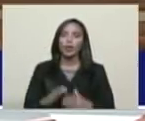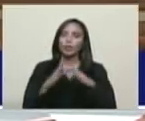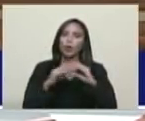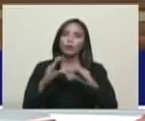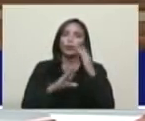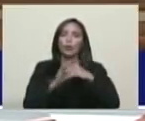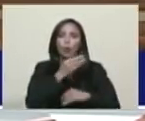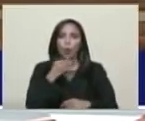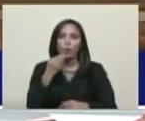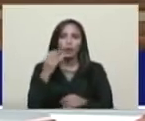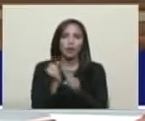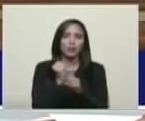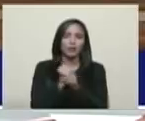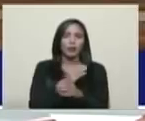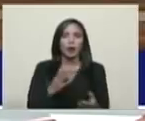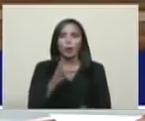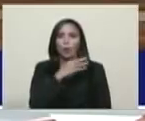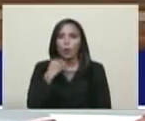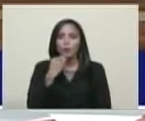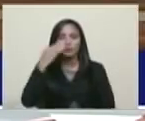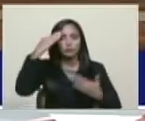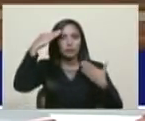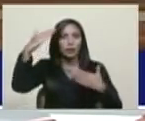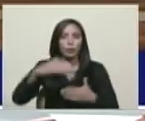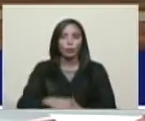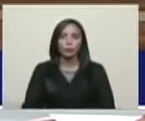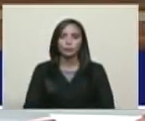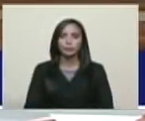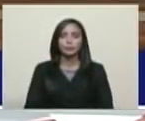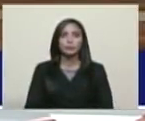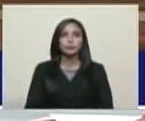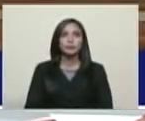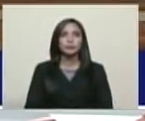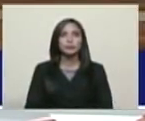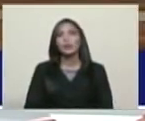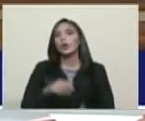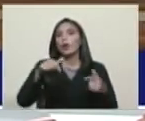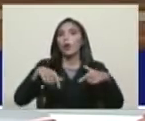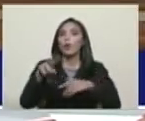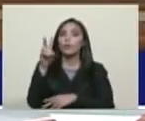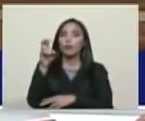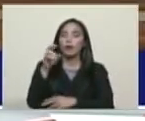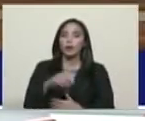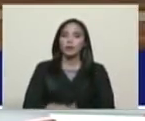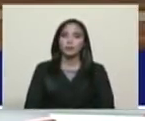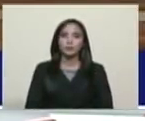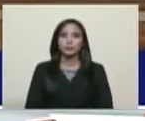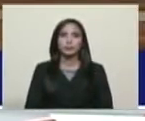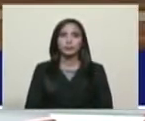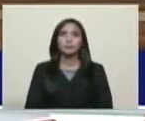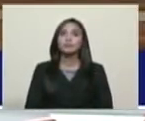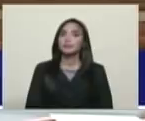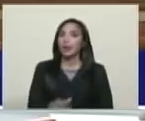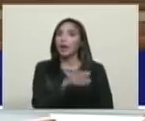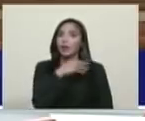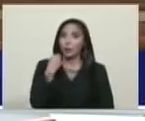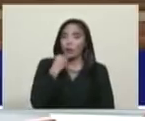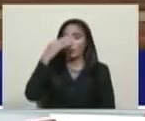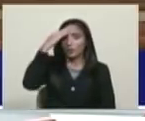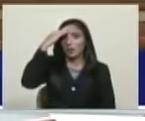Juvenil. Mi saludo a la juventud. Hoy es viernes y la juventud lo